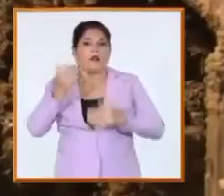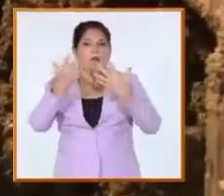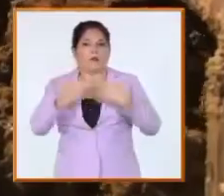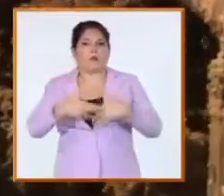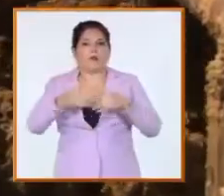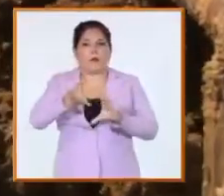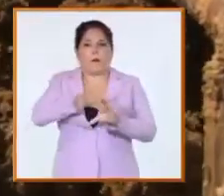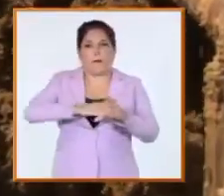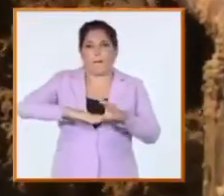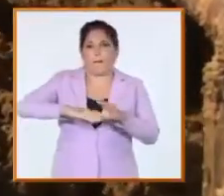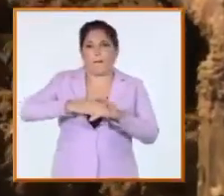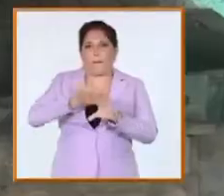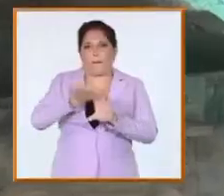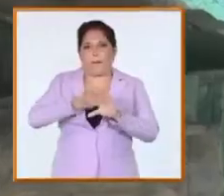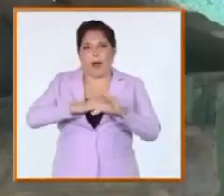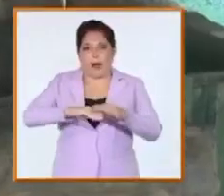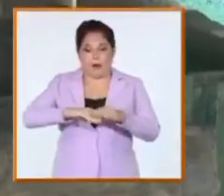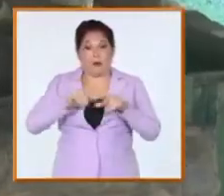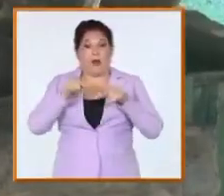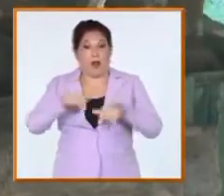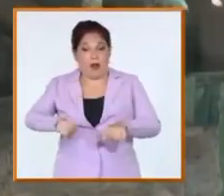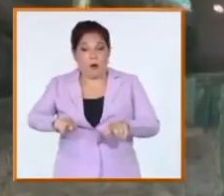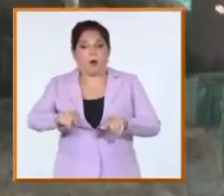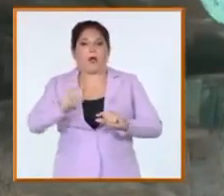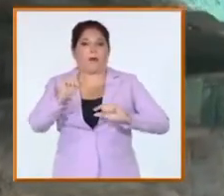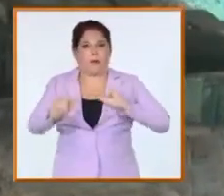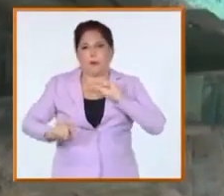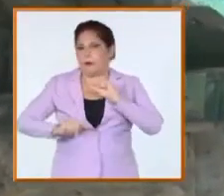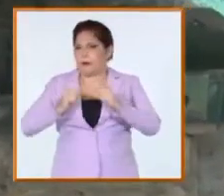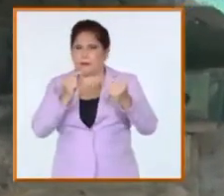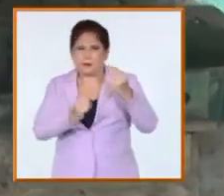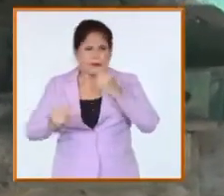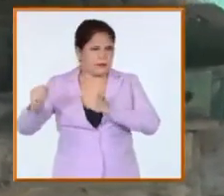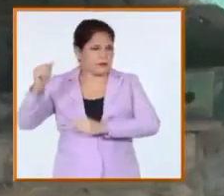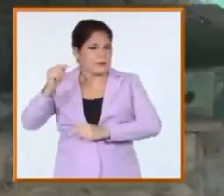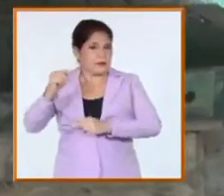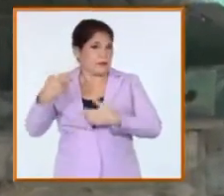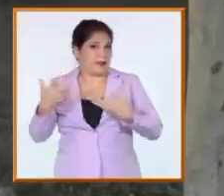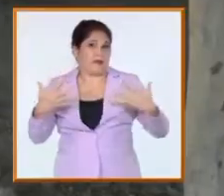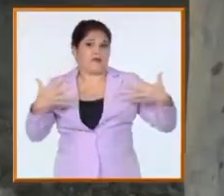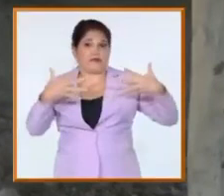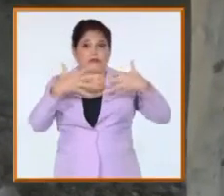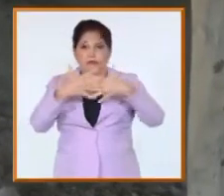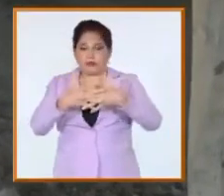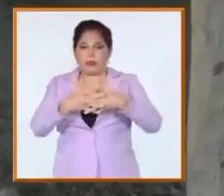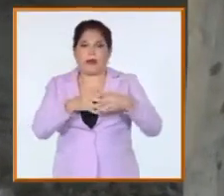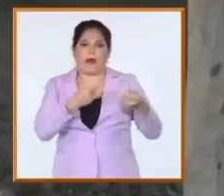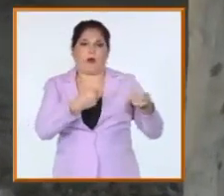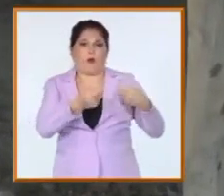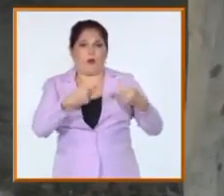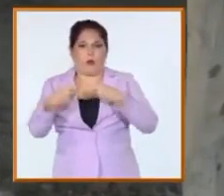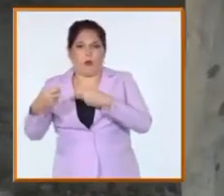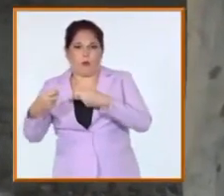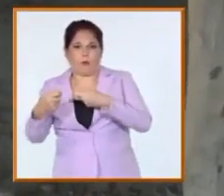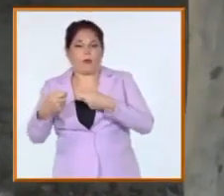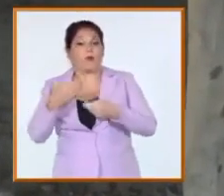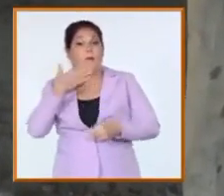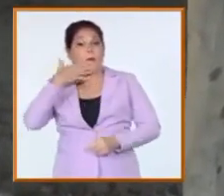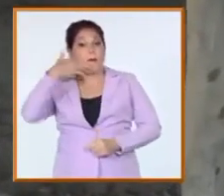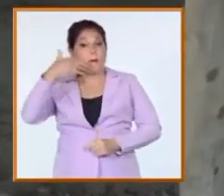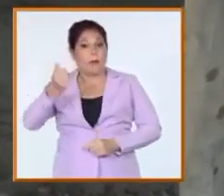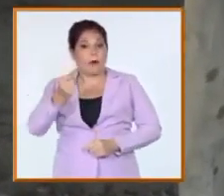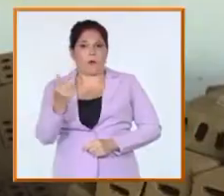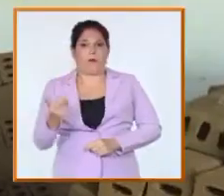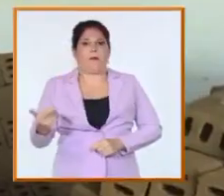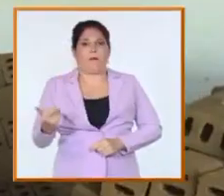barro en el municipio de manicaragua Y en este empeño tiene un papel primordial la fusión con los nuevos actores económicos siendo muy beneficioso para